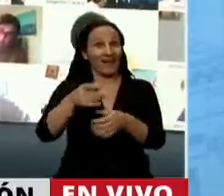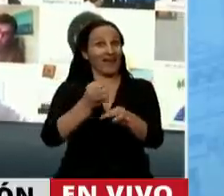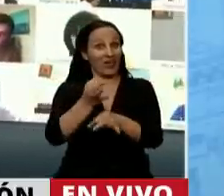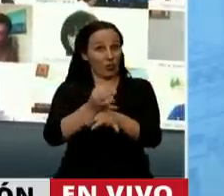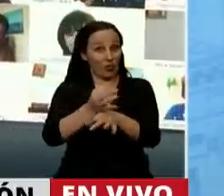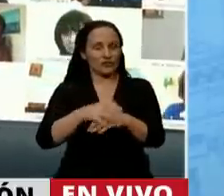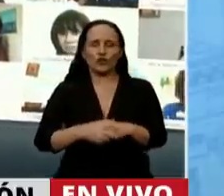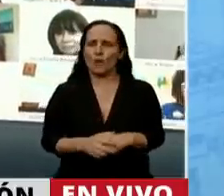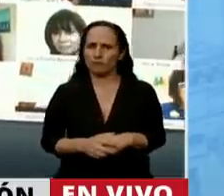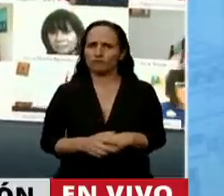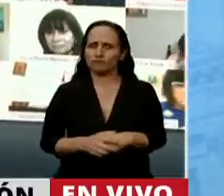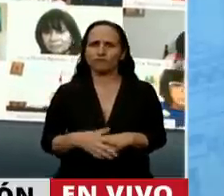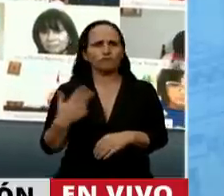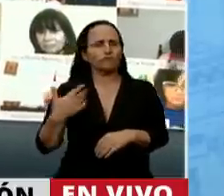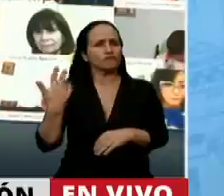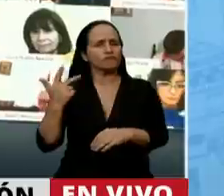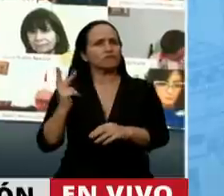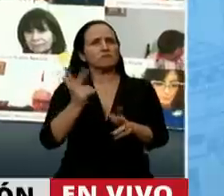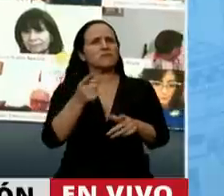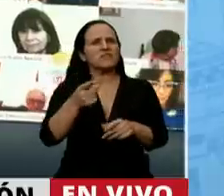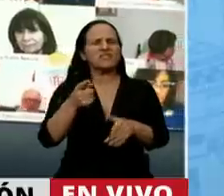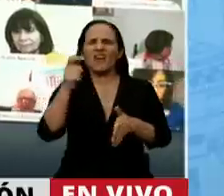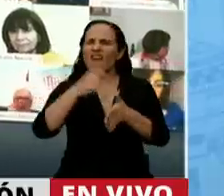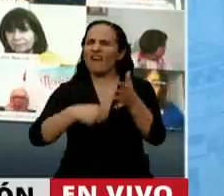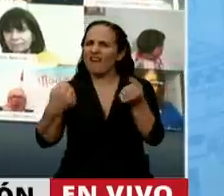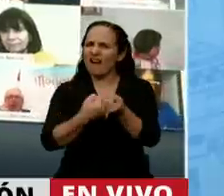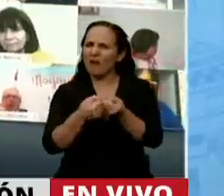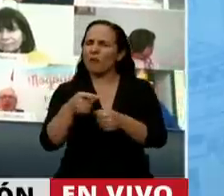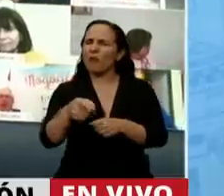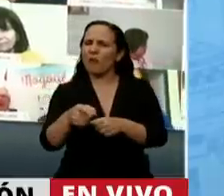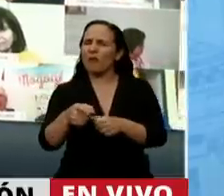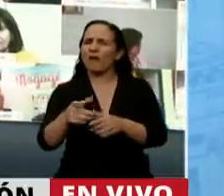se dijo que había un convenio y una respuesta que no satisfazo, que era